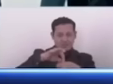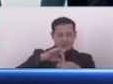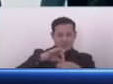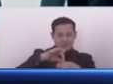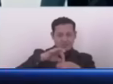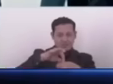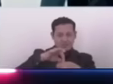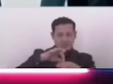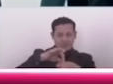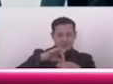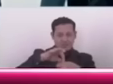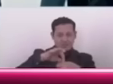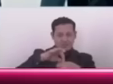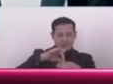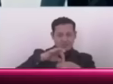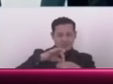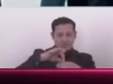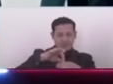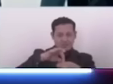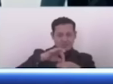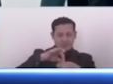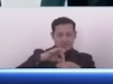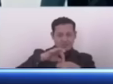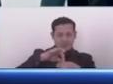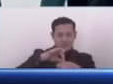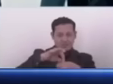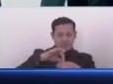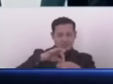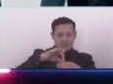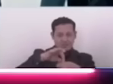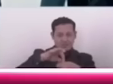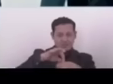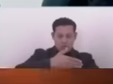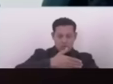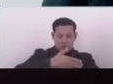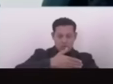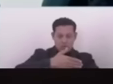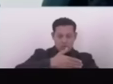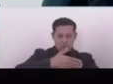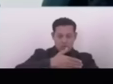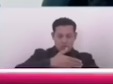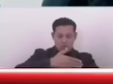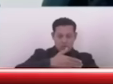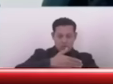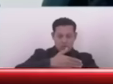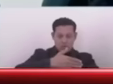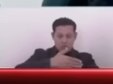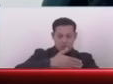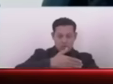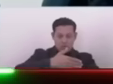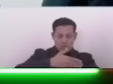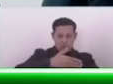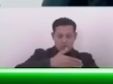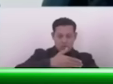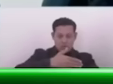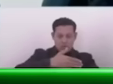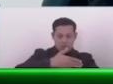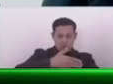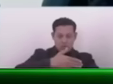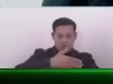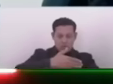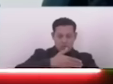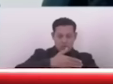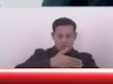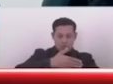qué onda con el precio porque sí es muy peculiar estas cosas pero realmente no es